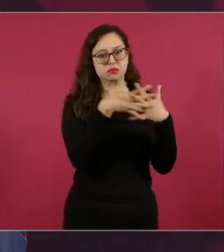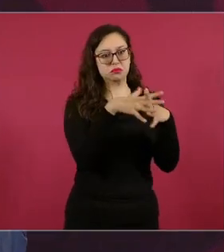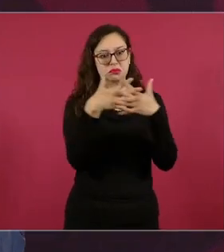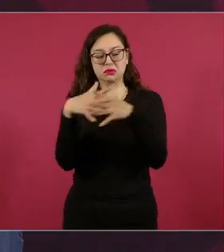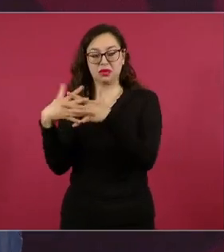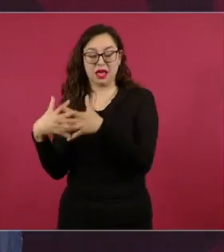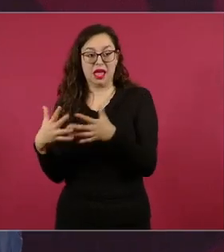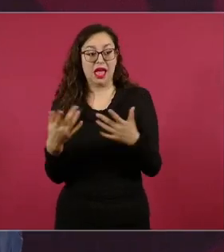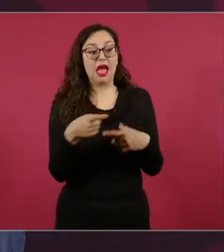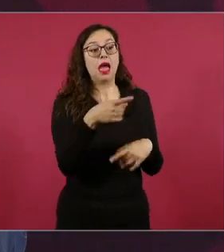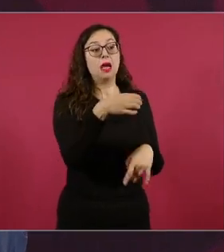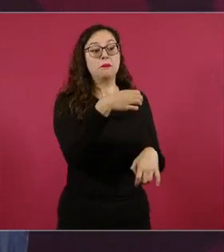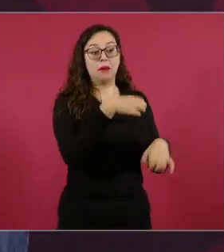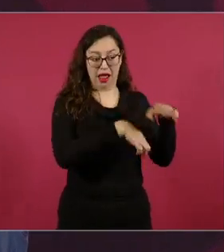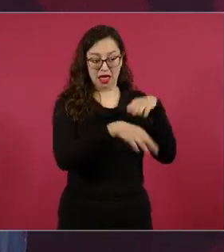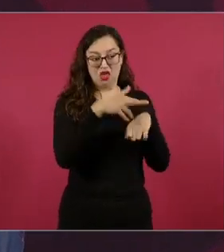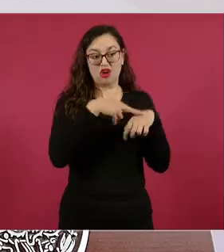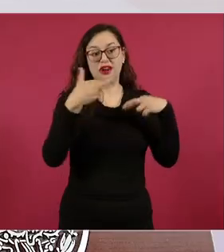algunos, ¿no?,